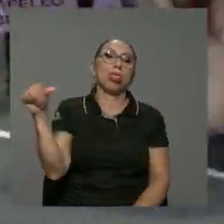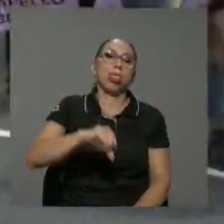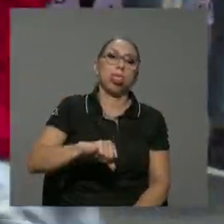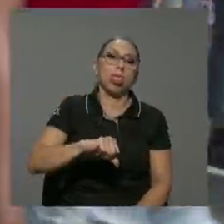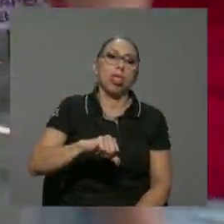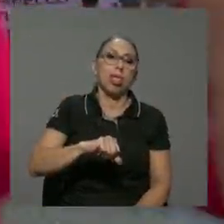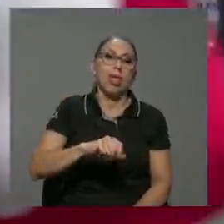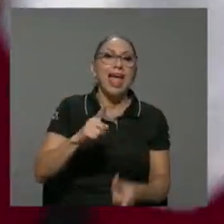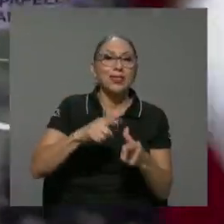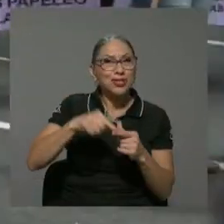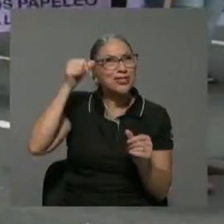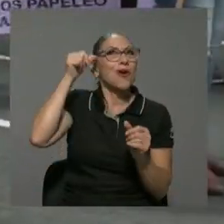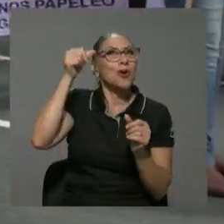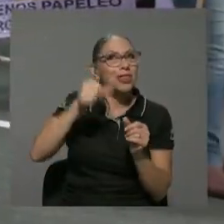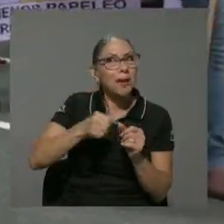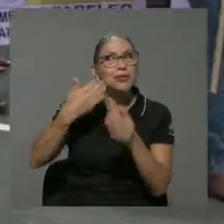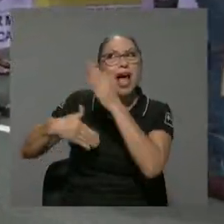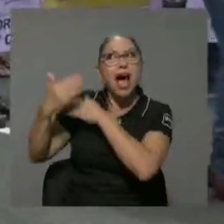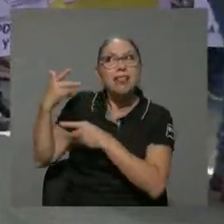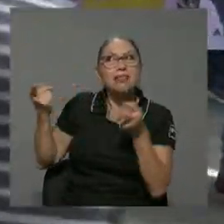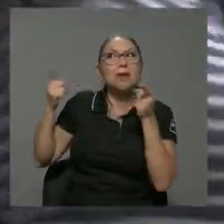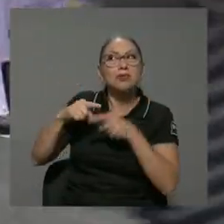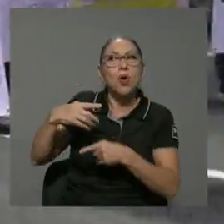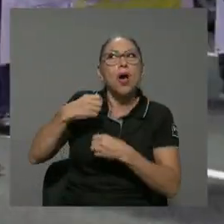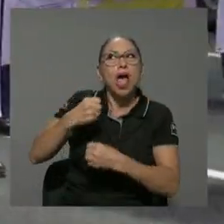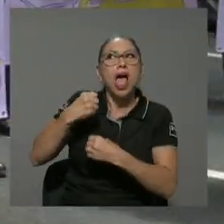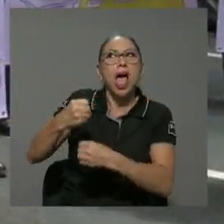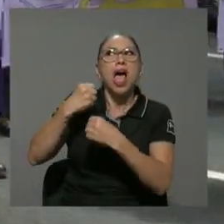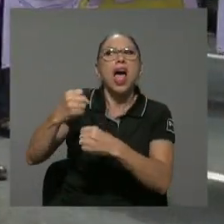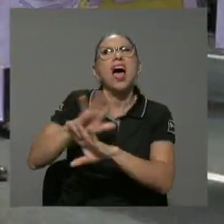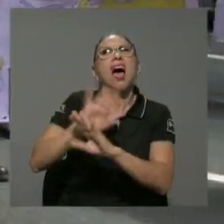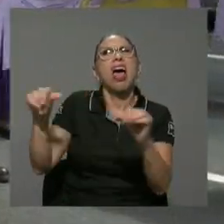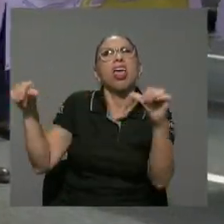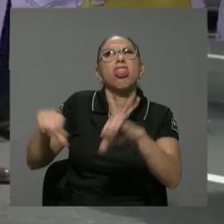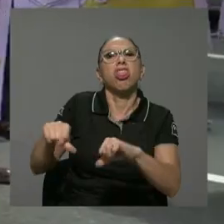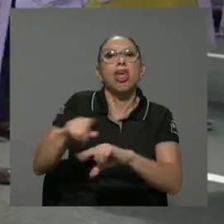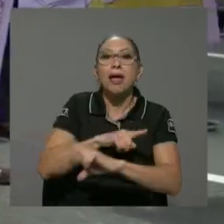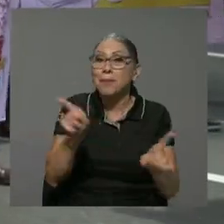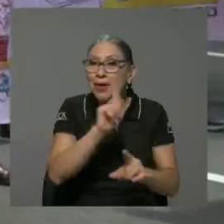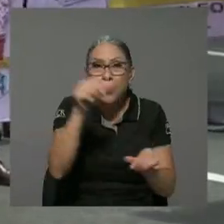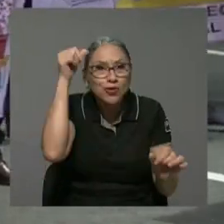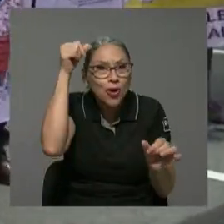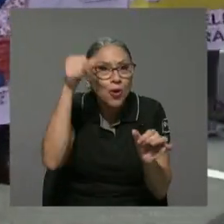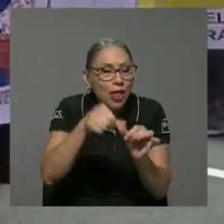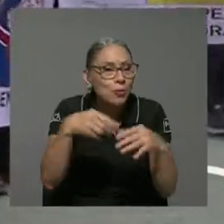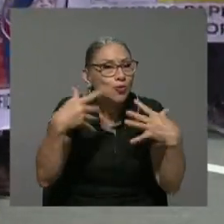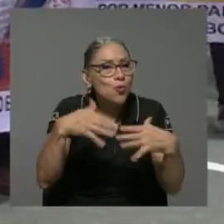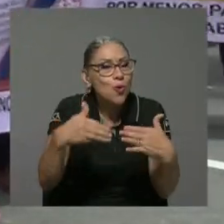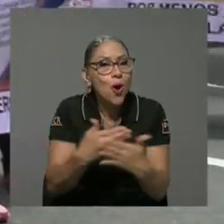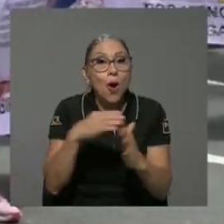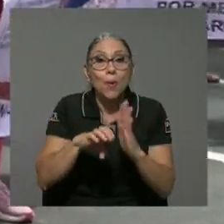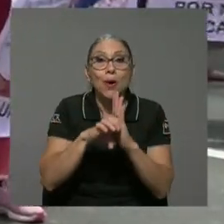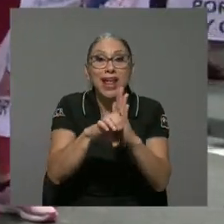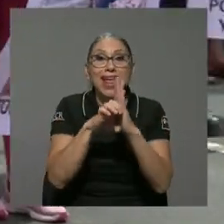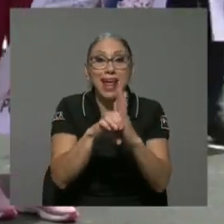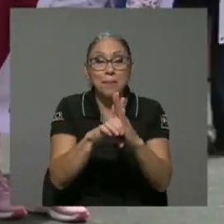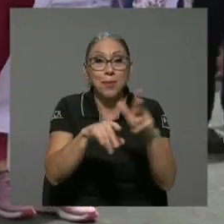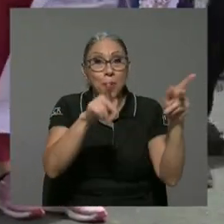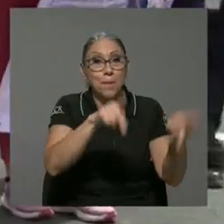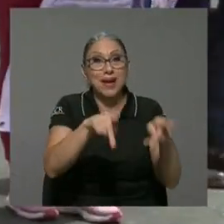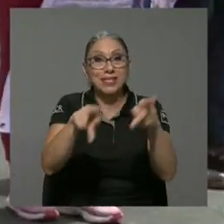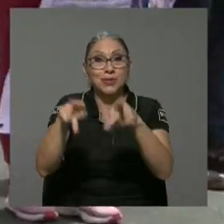momentos, pero no resaltamos otros momentos de movilización que han sido esenciales, como por ejemplo la democratización del tecnológico y la movilización de personas del